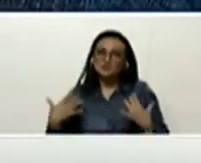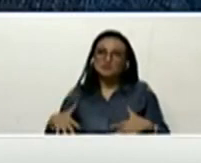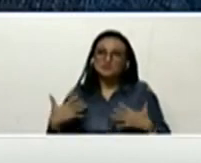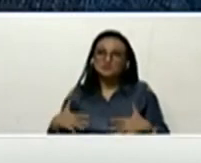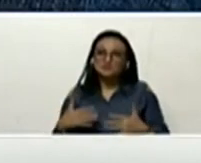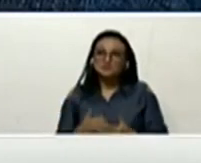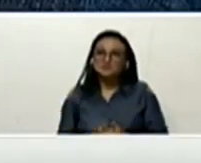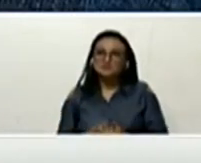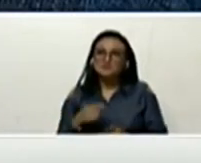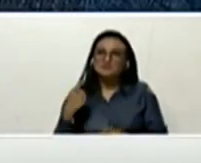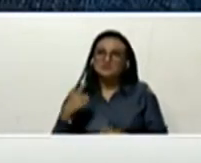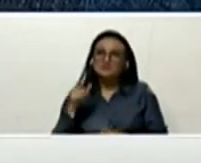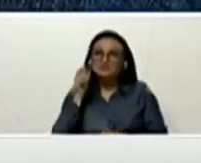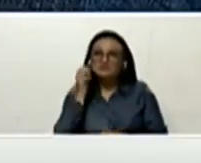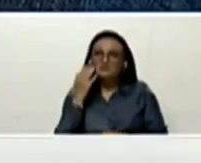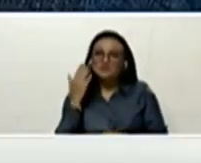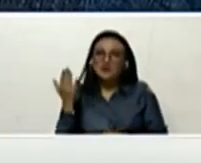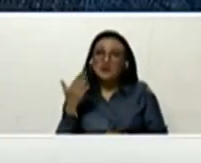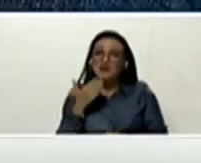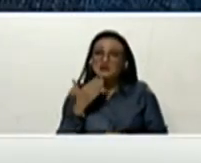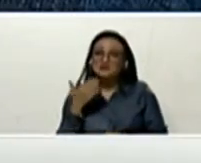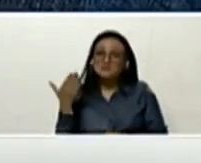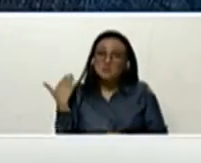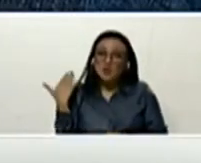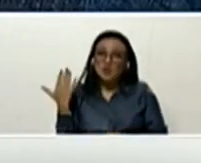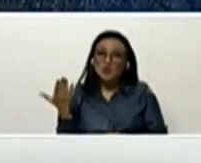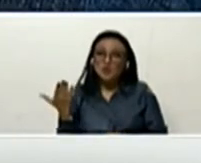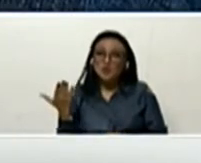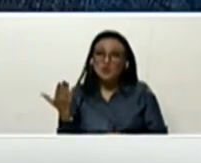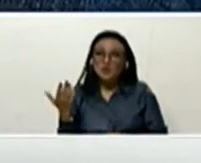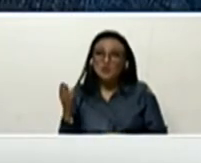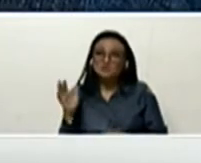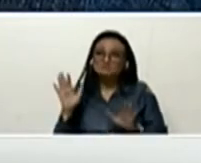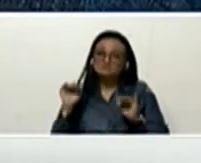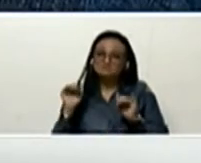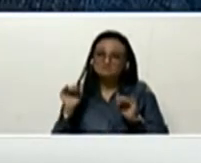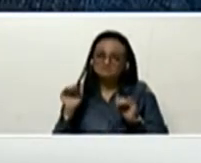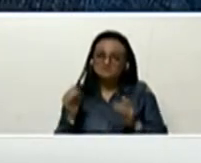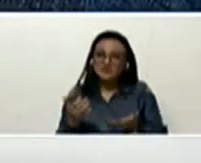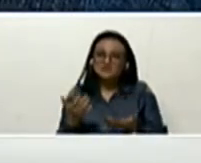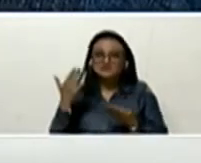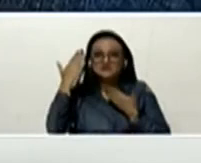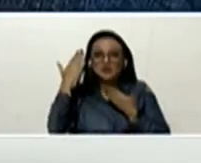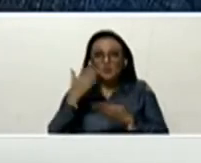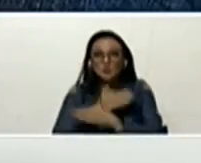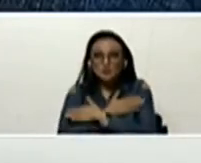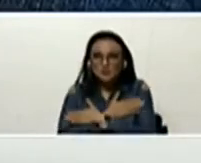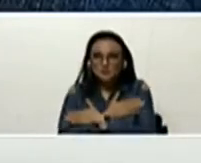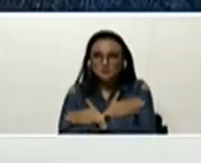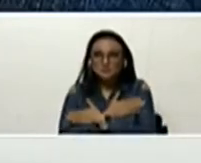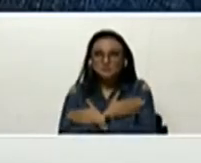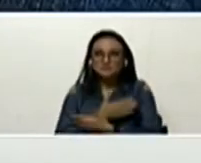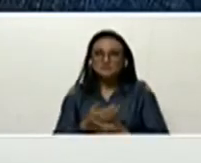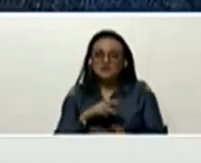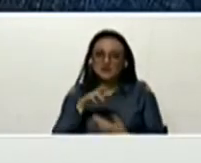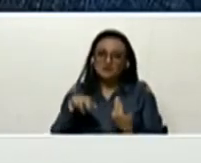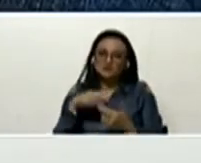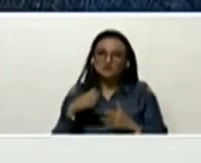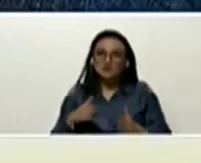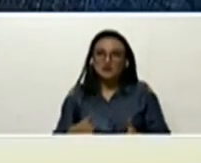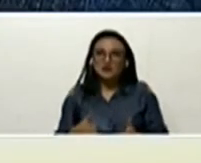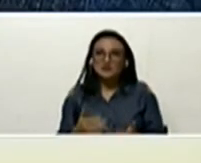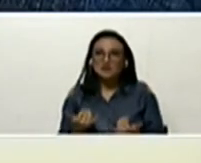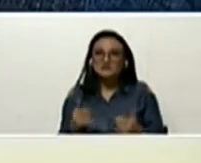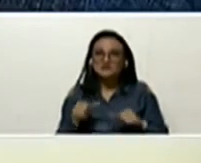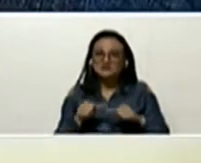David Nieves también, que hace poco también lo despedíamos. Bueno, saludos solidarios y revolucionarios.